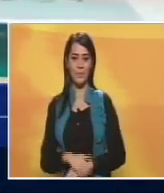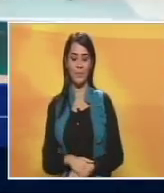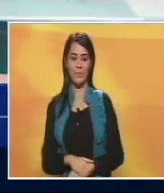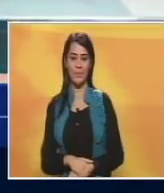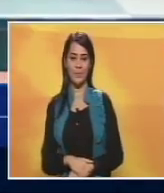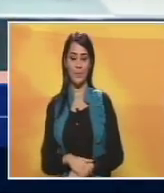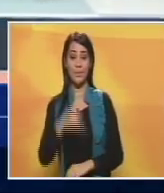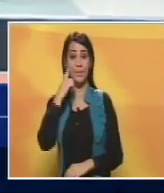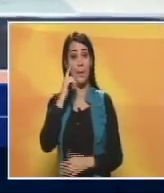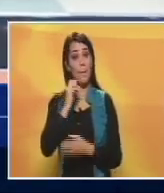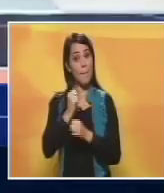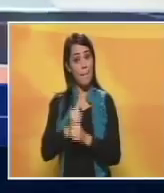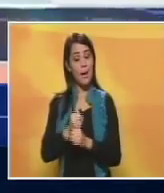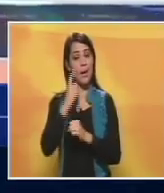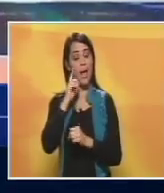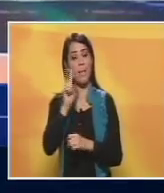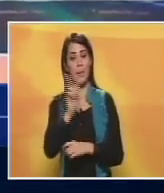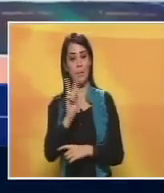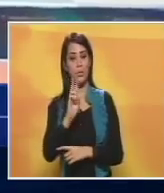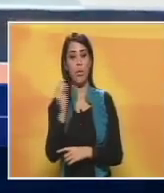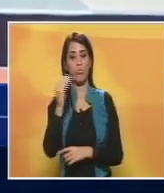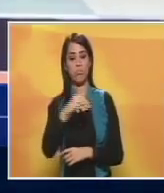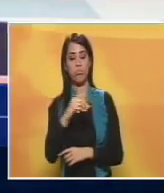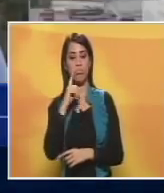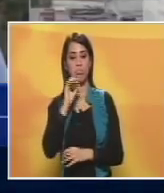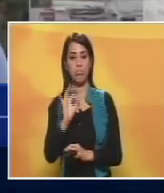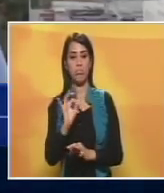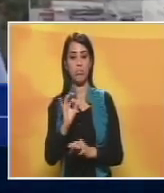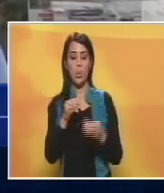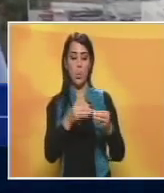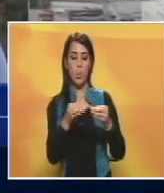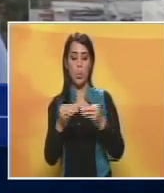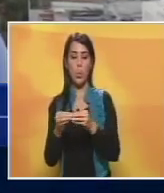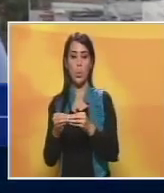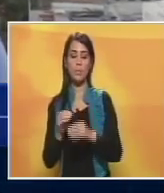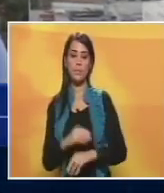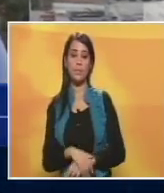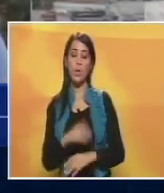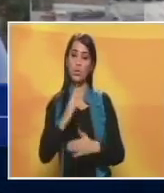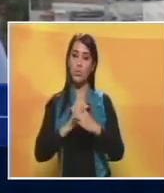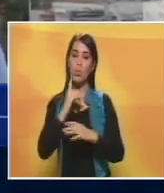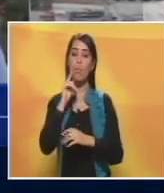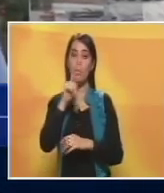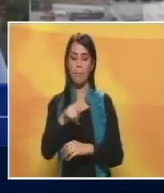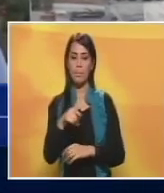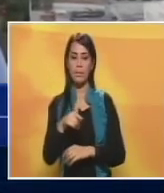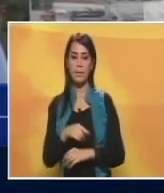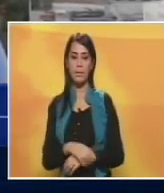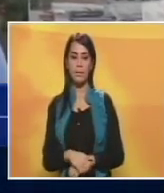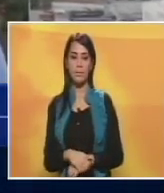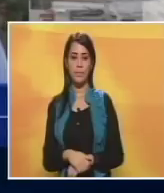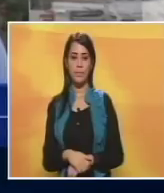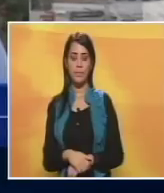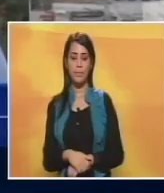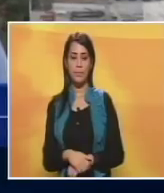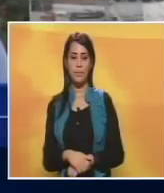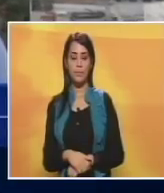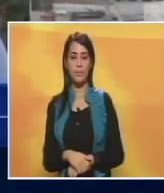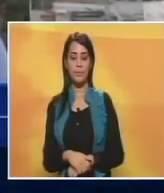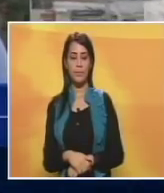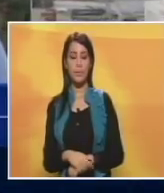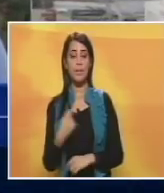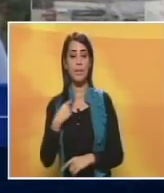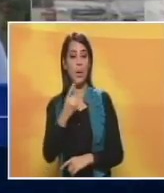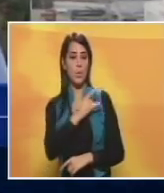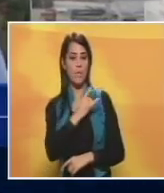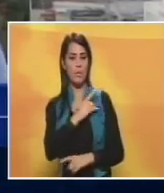también otras preseas para Venezuela. Esto en las modalidades por equipo. El judo también por equipos verá acción. La lucha en la Universidad